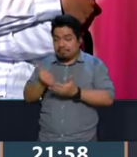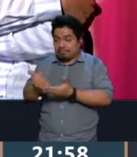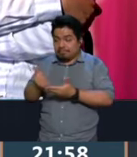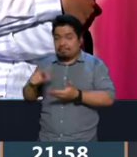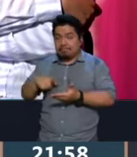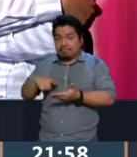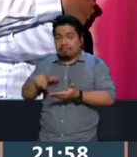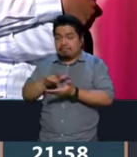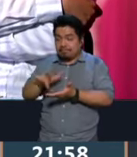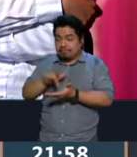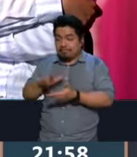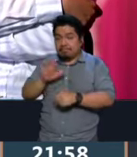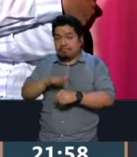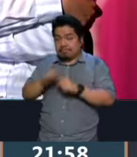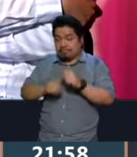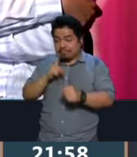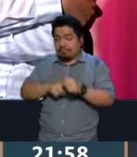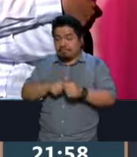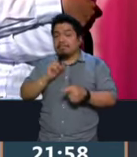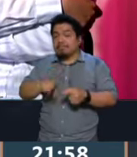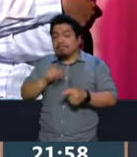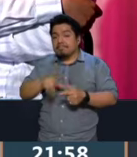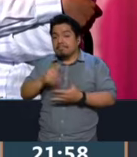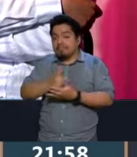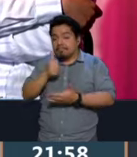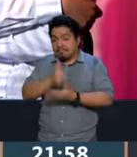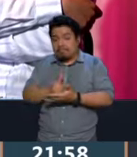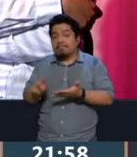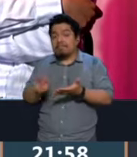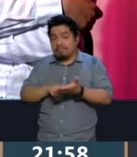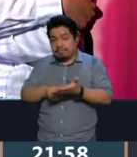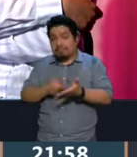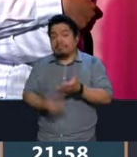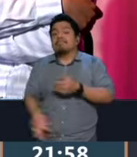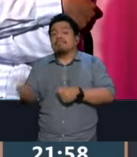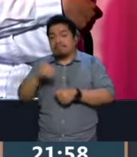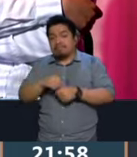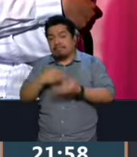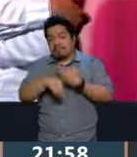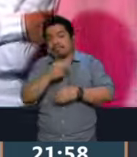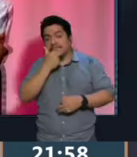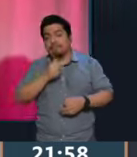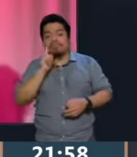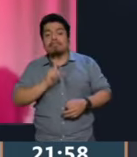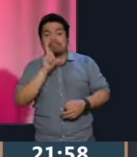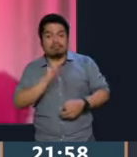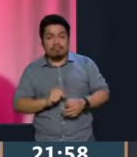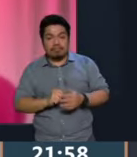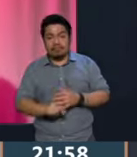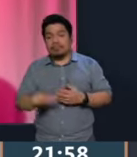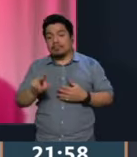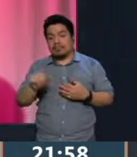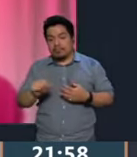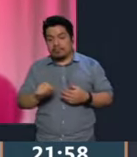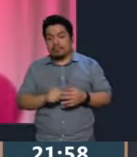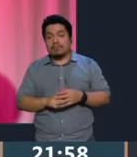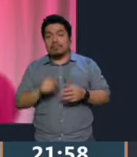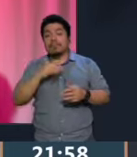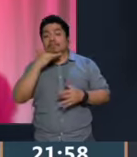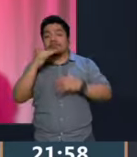gobierno, vamos a tener más oportunidades y vamos a tener una ciudad más verde, más inclusiva, pues para todas, todos y todes. Luis, en 30 segundos. No al